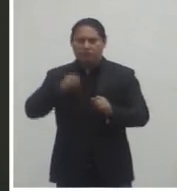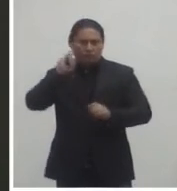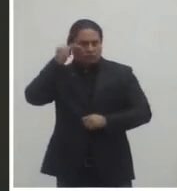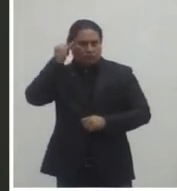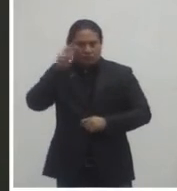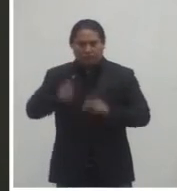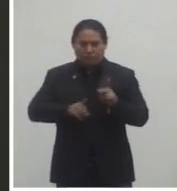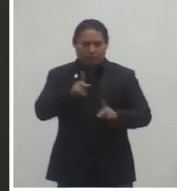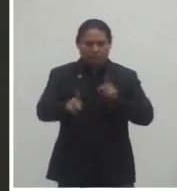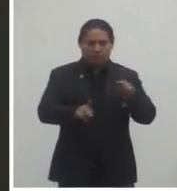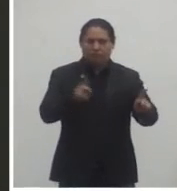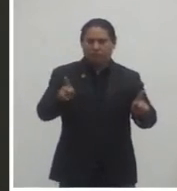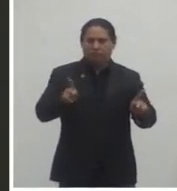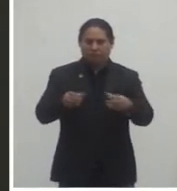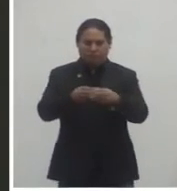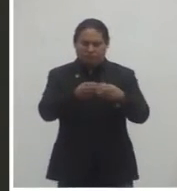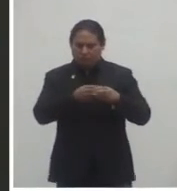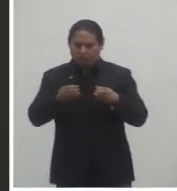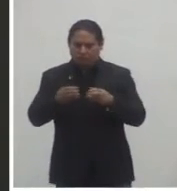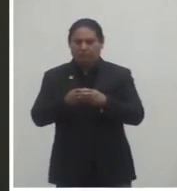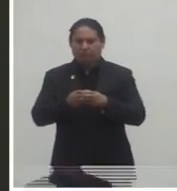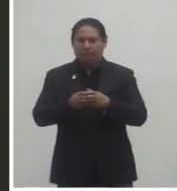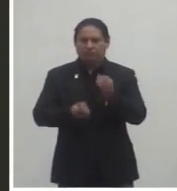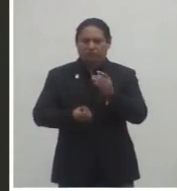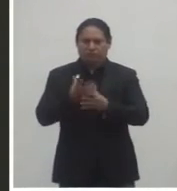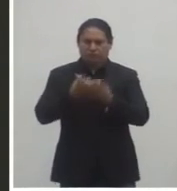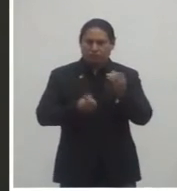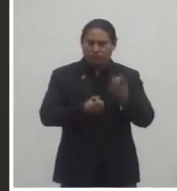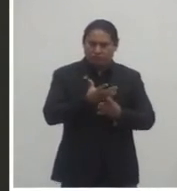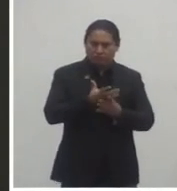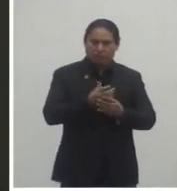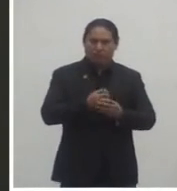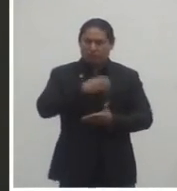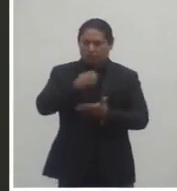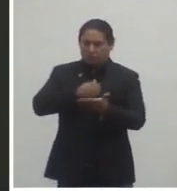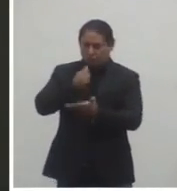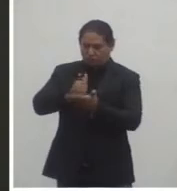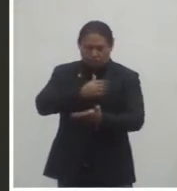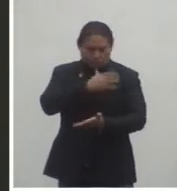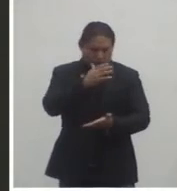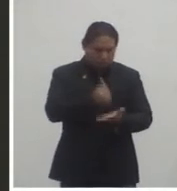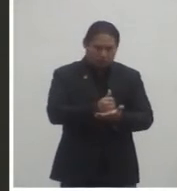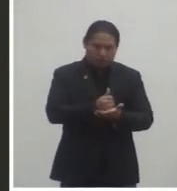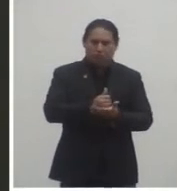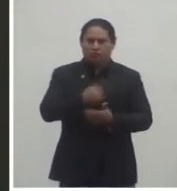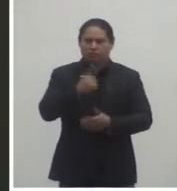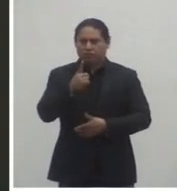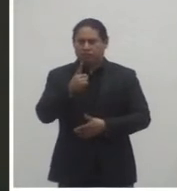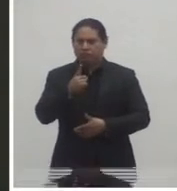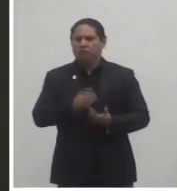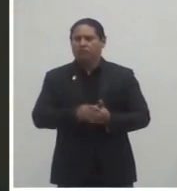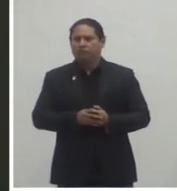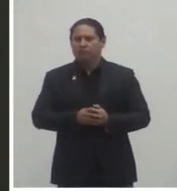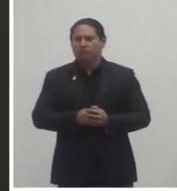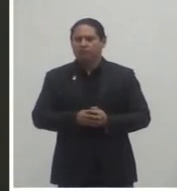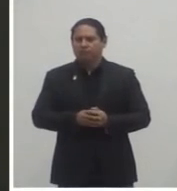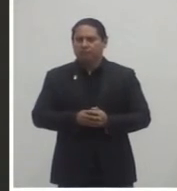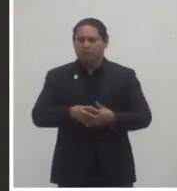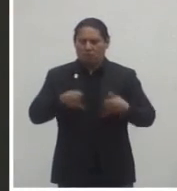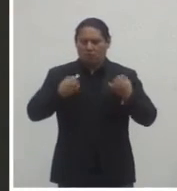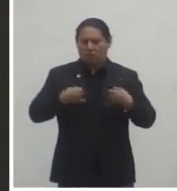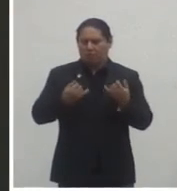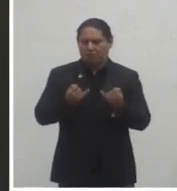indígenas. También hay una nueva receptividad en las ciudades, particularmente entre la población más